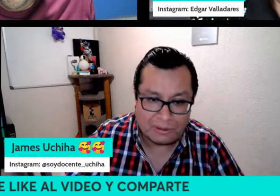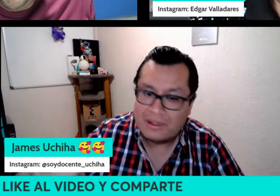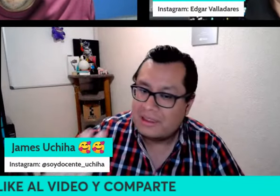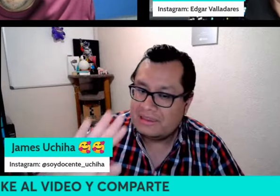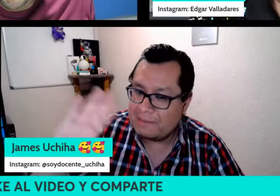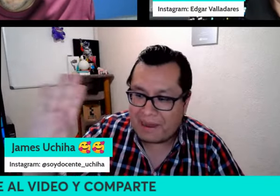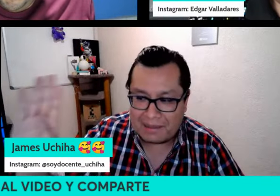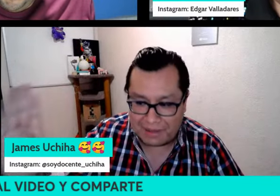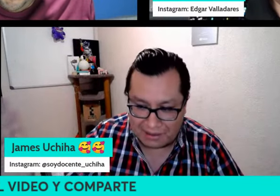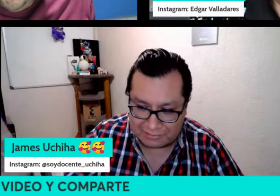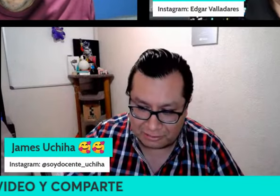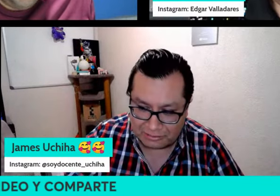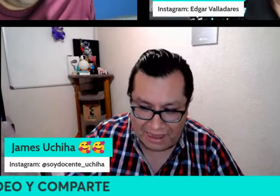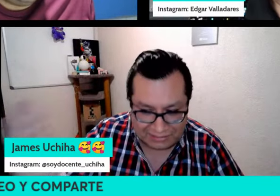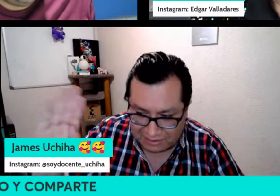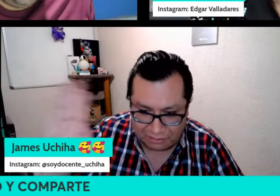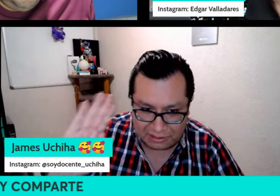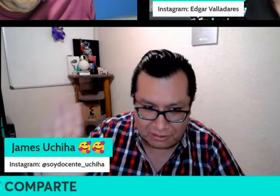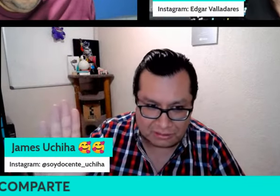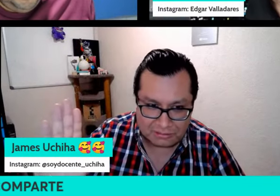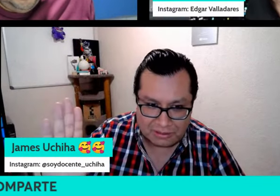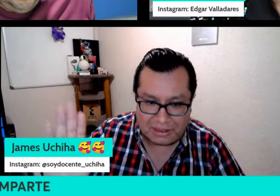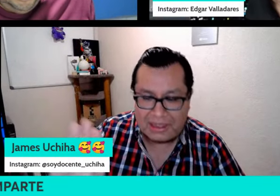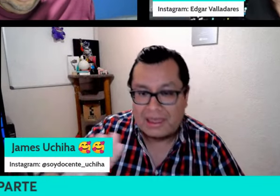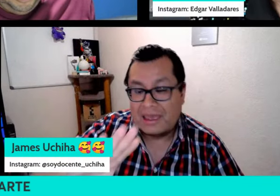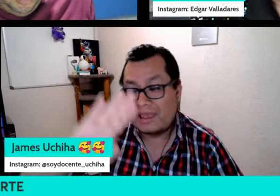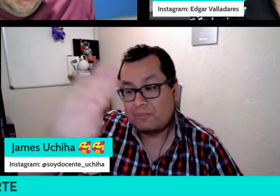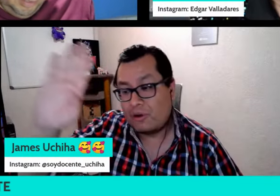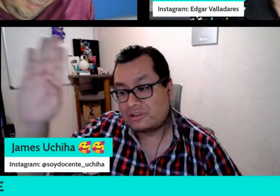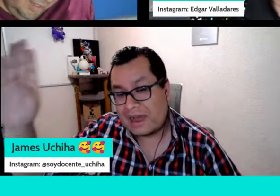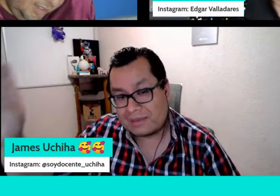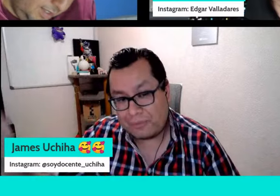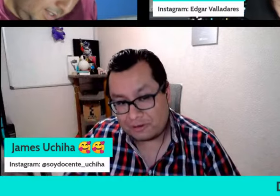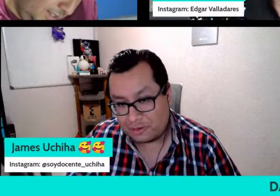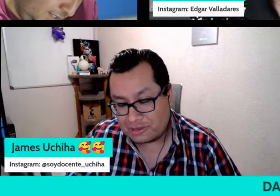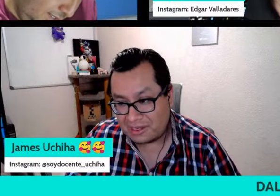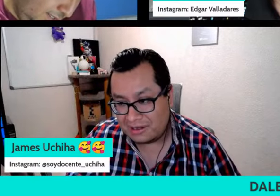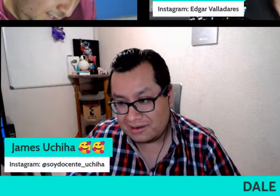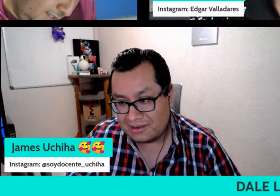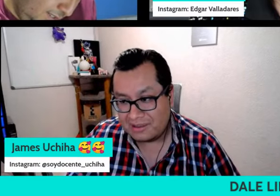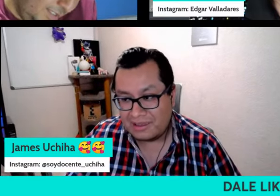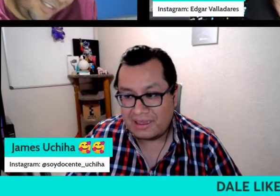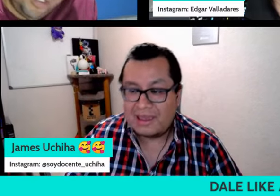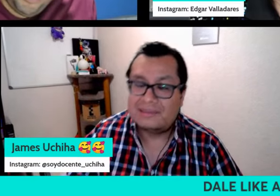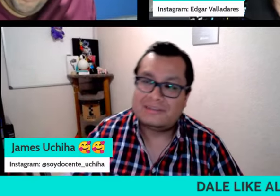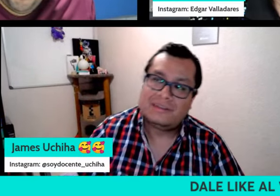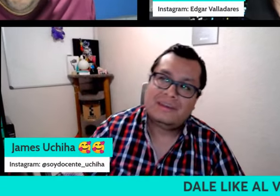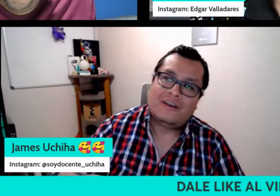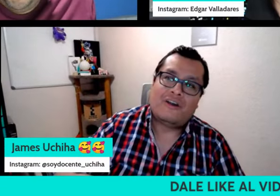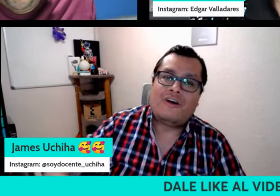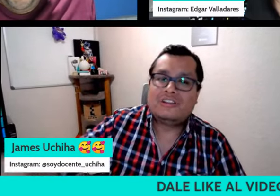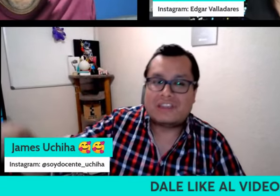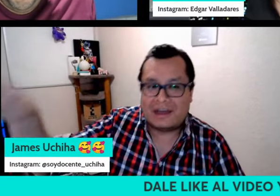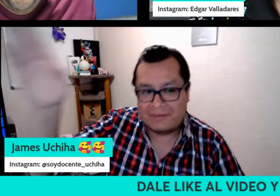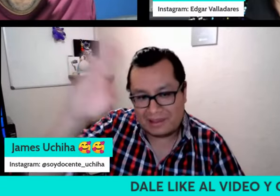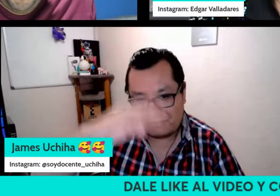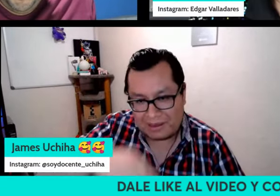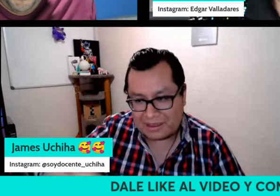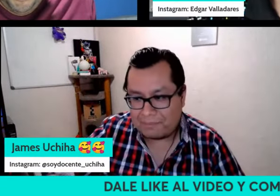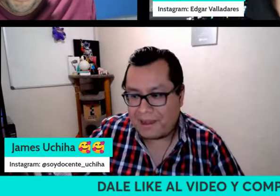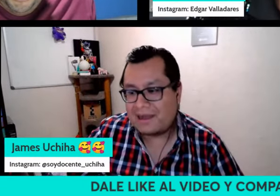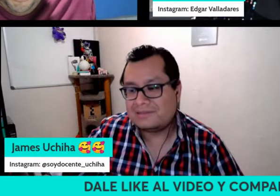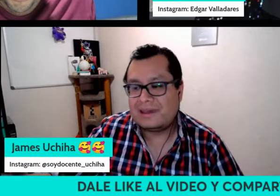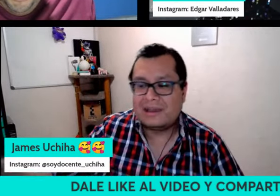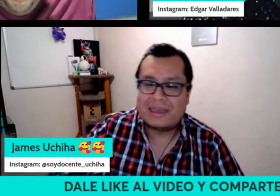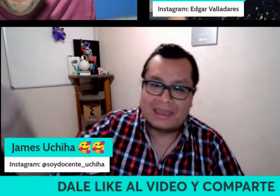ámbito educativo ni para maestros así se los digo yo votar por Xochitl es otra vez